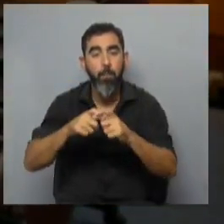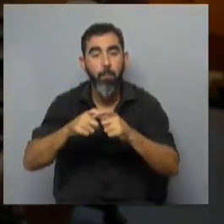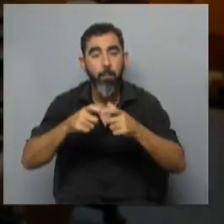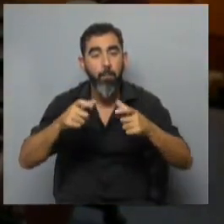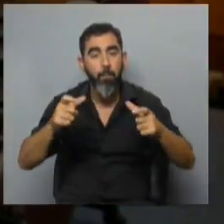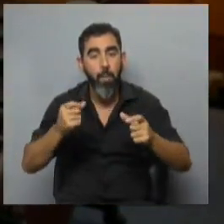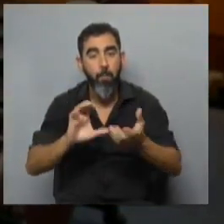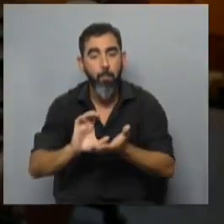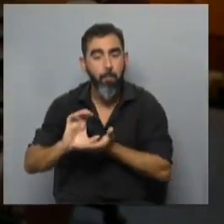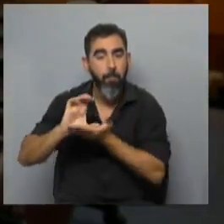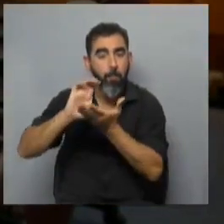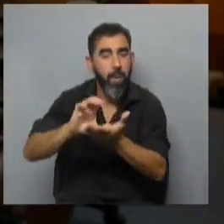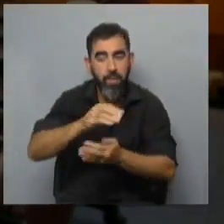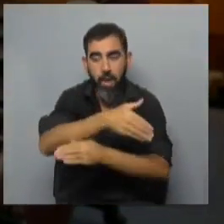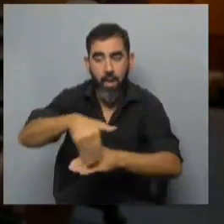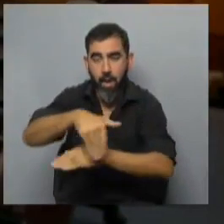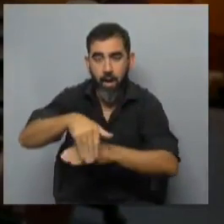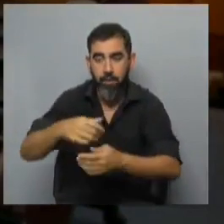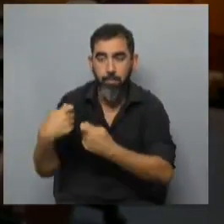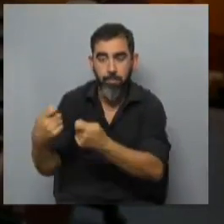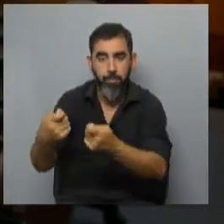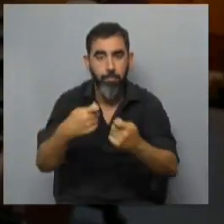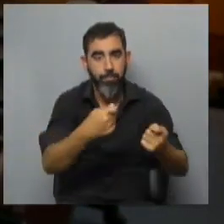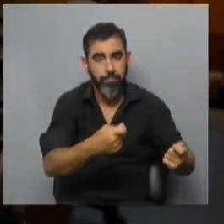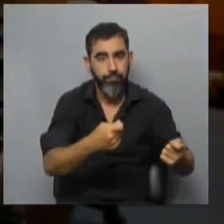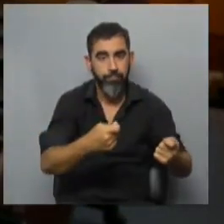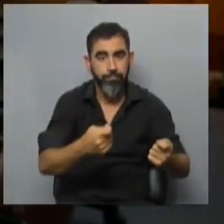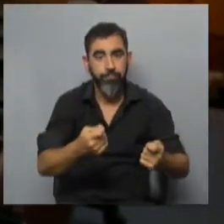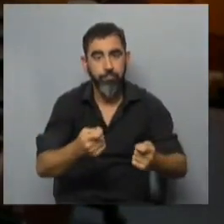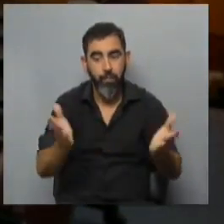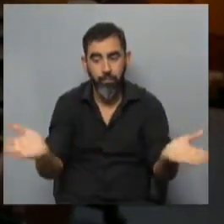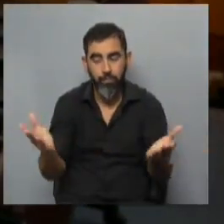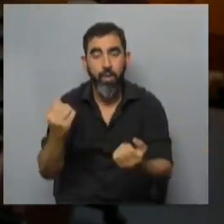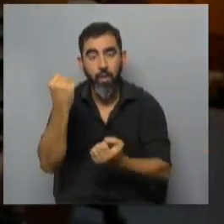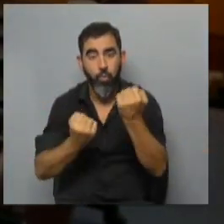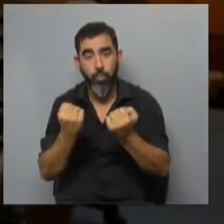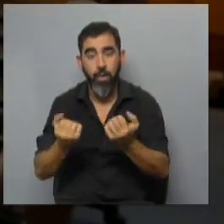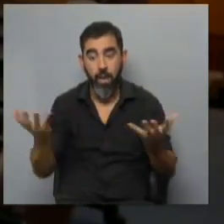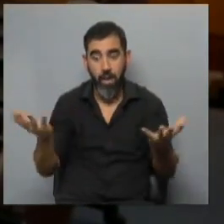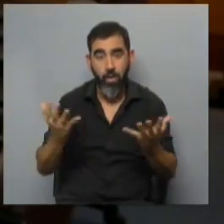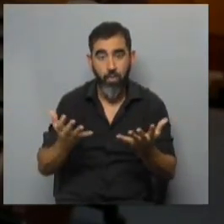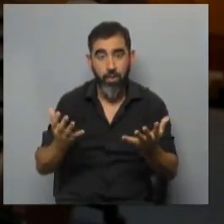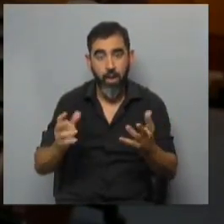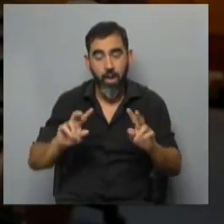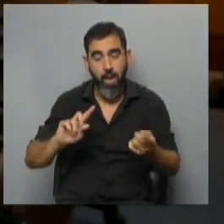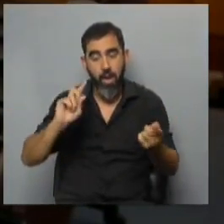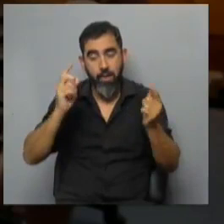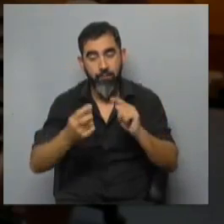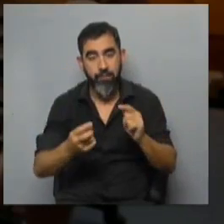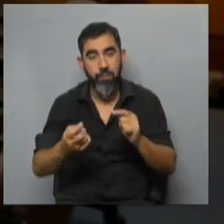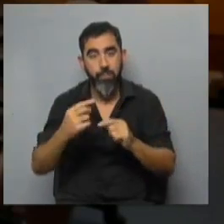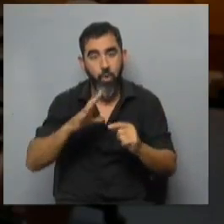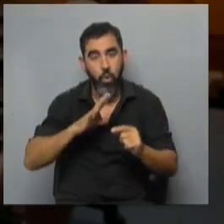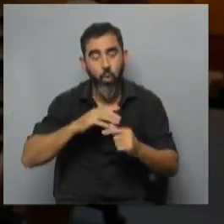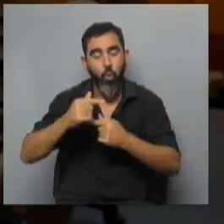puso más dinero en la calle justamente empujar la economía lo que estamos ahora es saliendo de esa fase pero seguimos